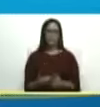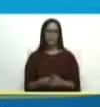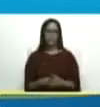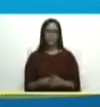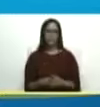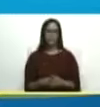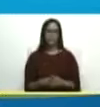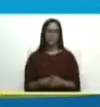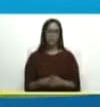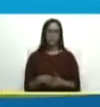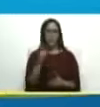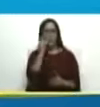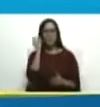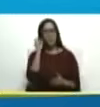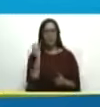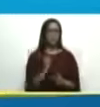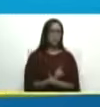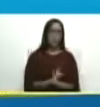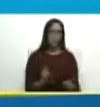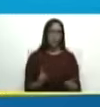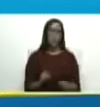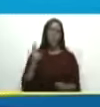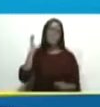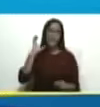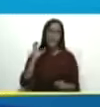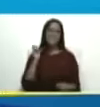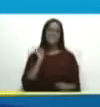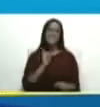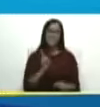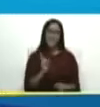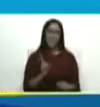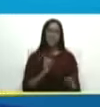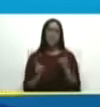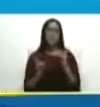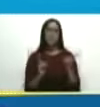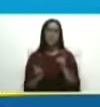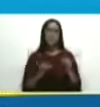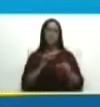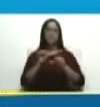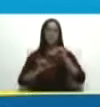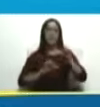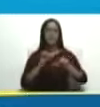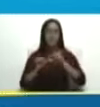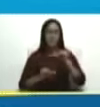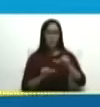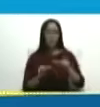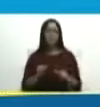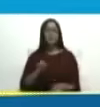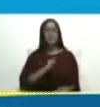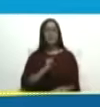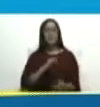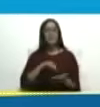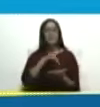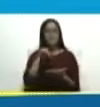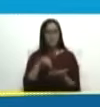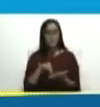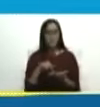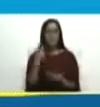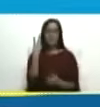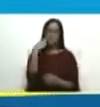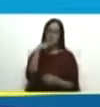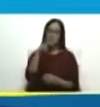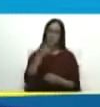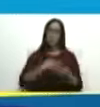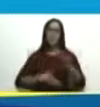ni de un hombre ni de una mujer. Un país tiene que depender de un colectivo, de una identidad nacional, de una visión